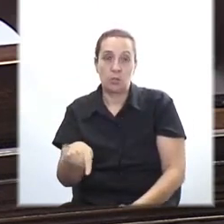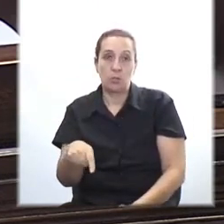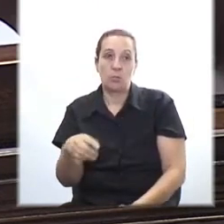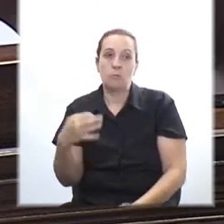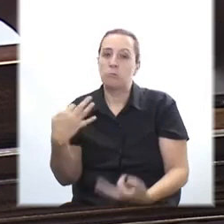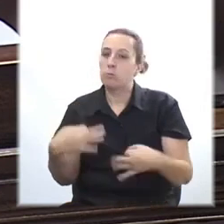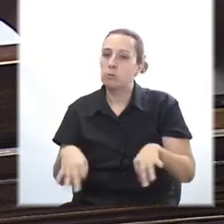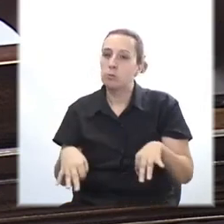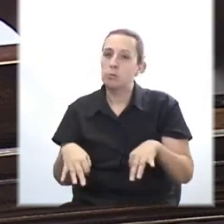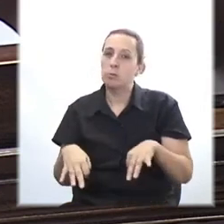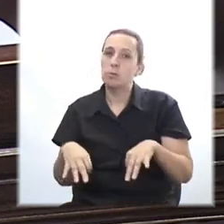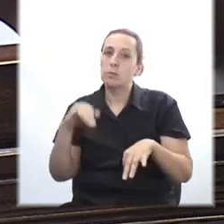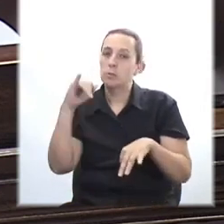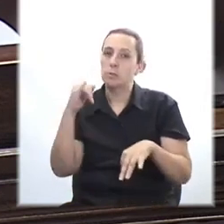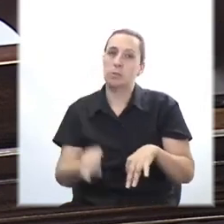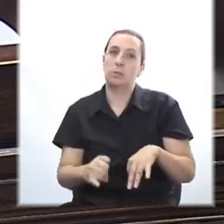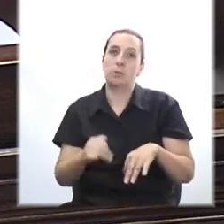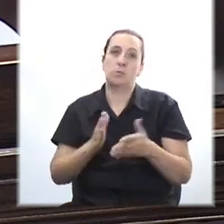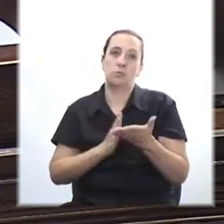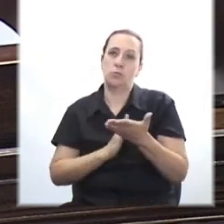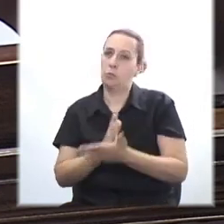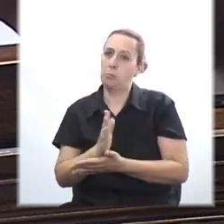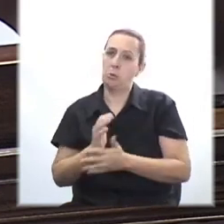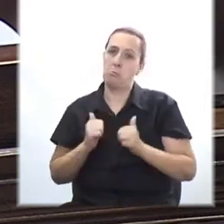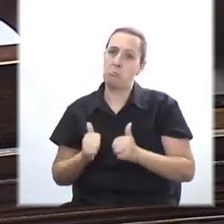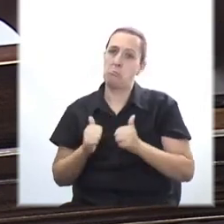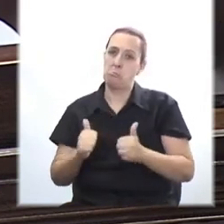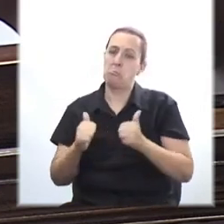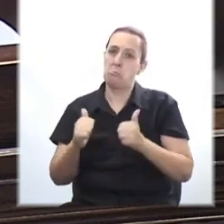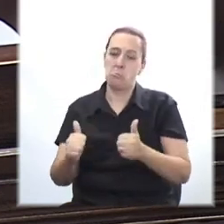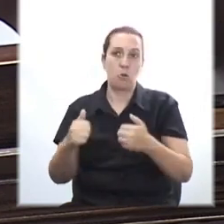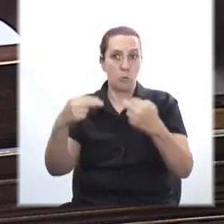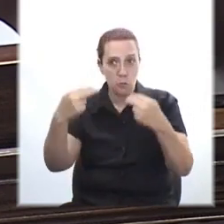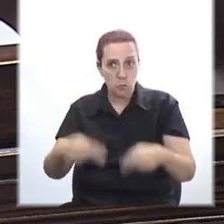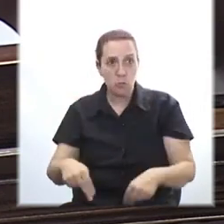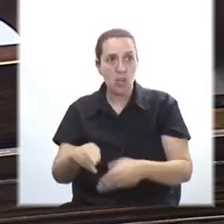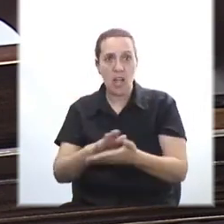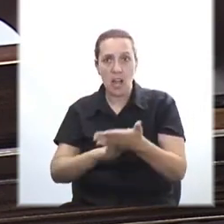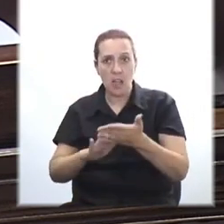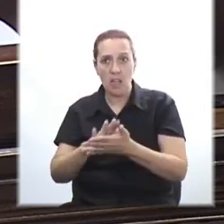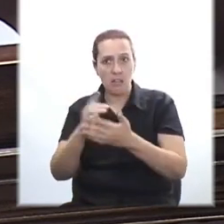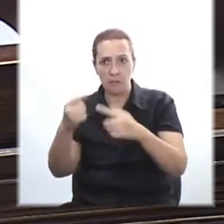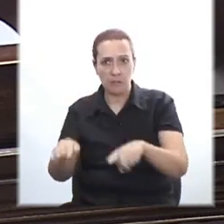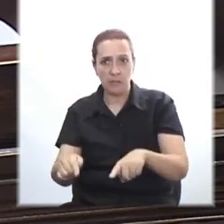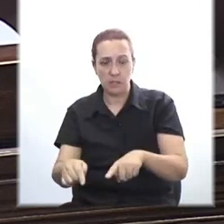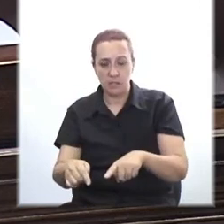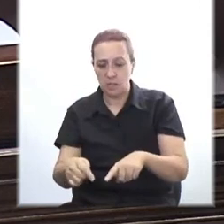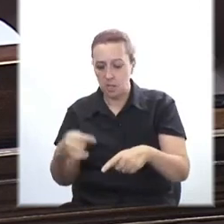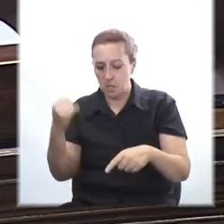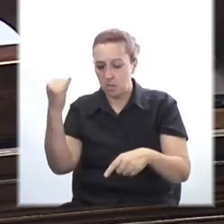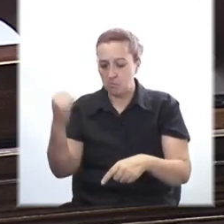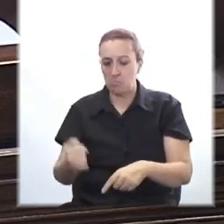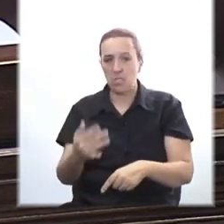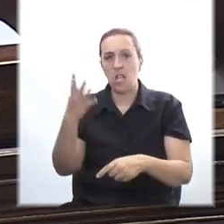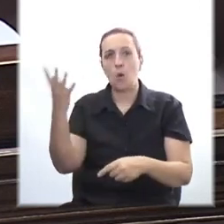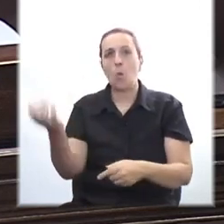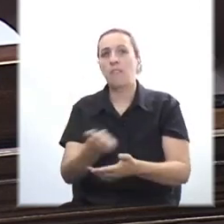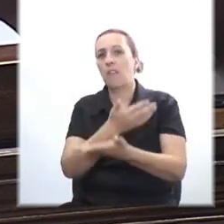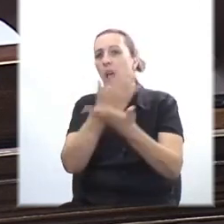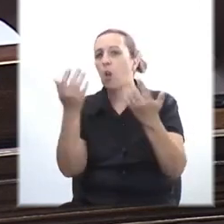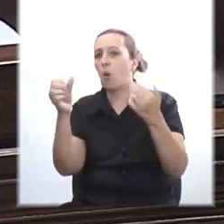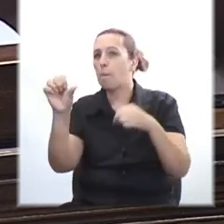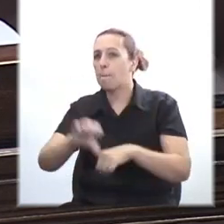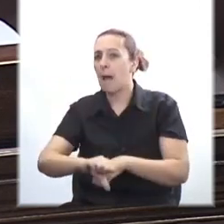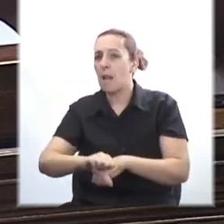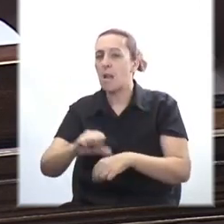y si están todos siempre en condiciones, nunca se encontró ninguna irregularidad, y si se encontraron irregularidades, ¿qué